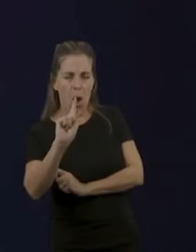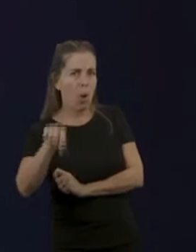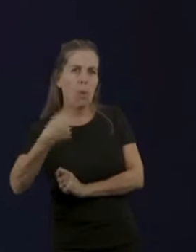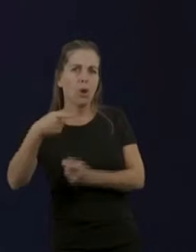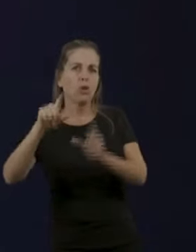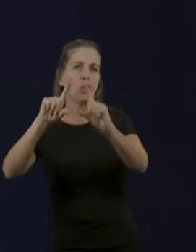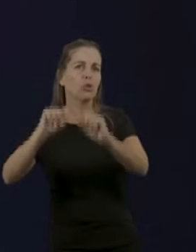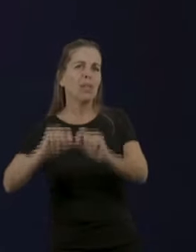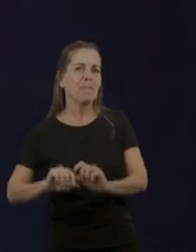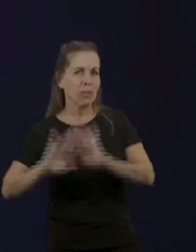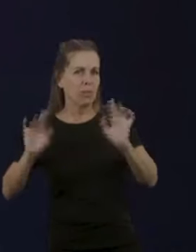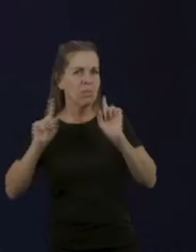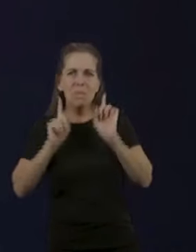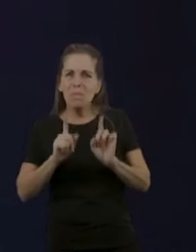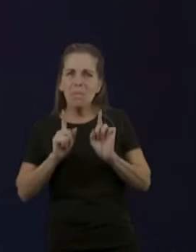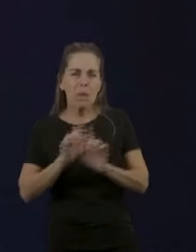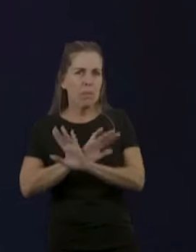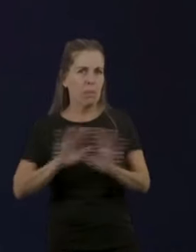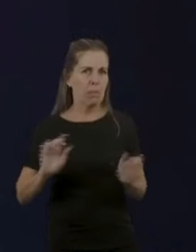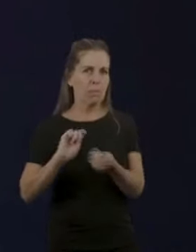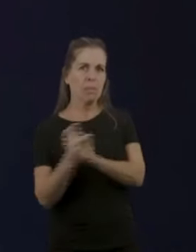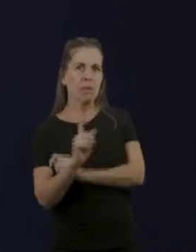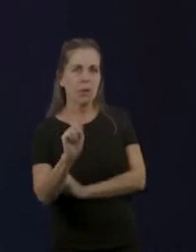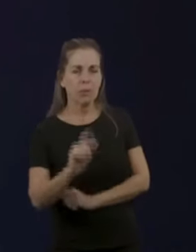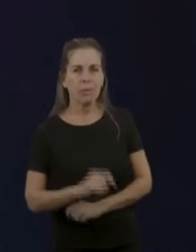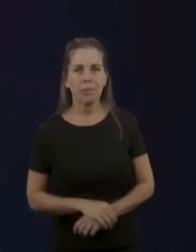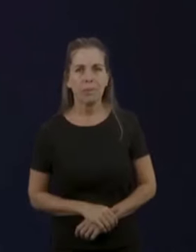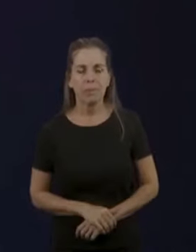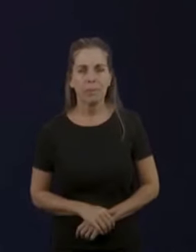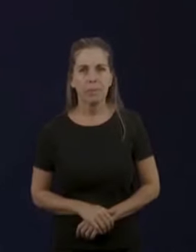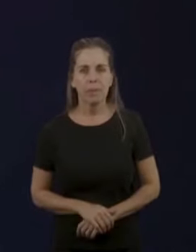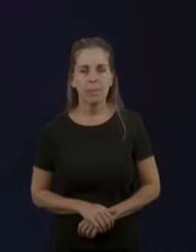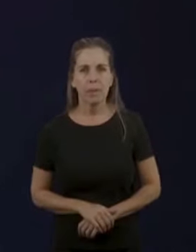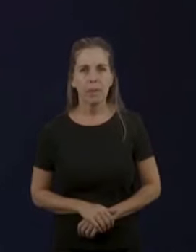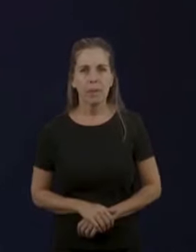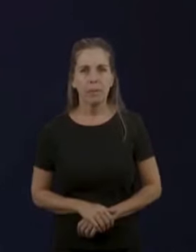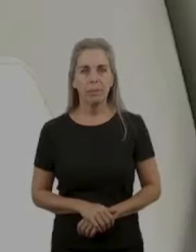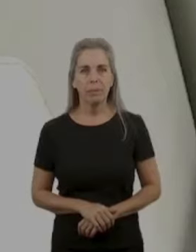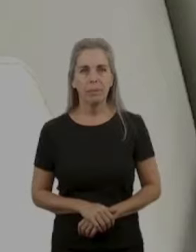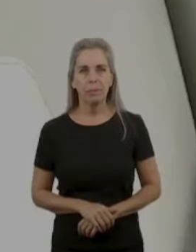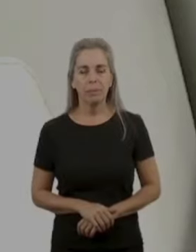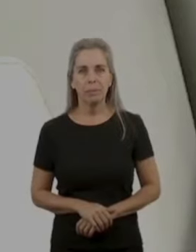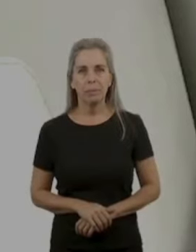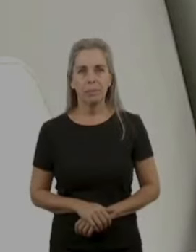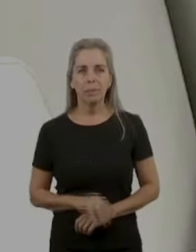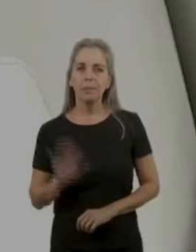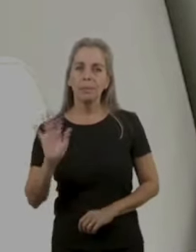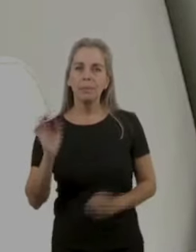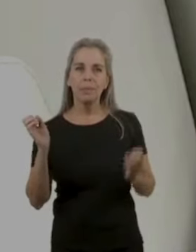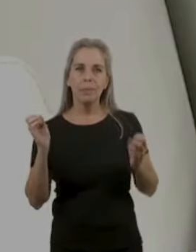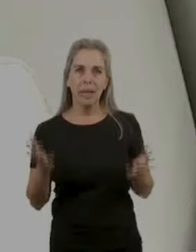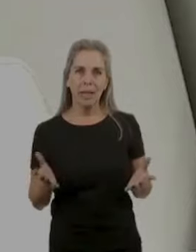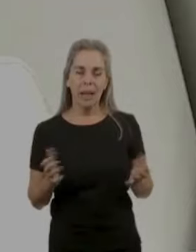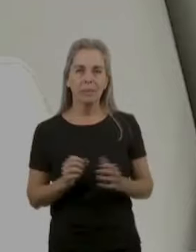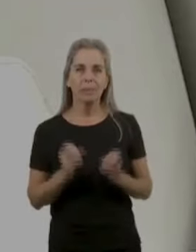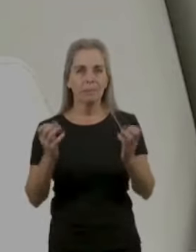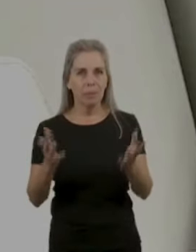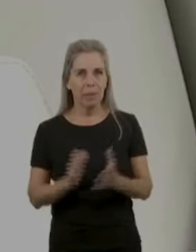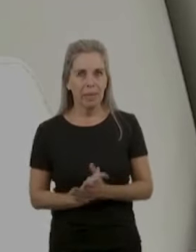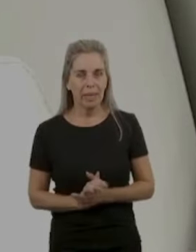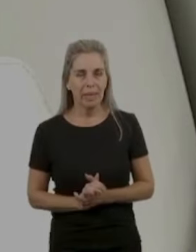capítulos no nada tiene que ver no tiene nada que ver una cosa con la otra Hola Manuel Qué tal Cómo estás